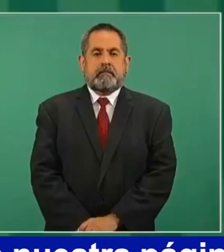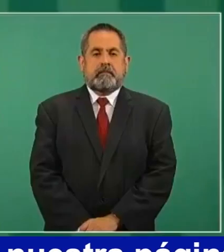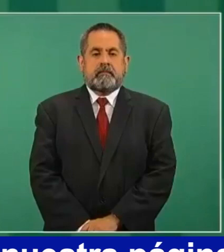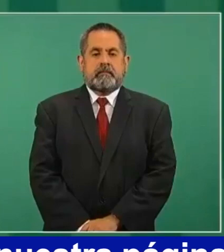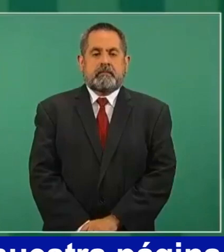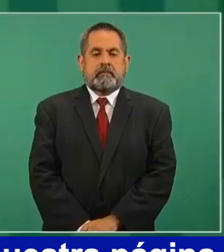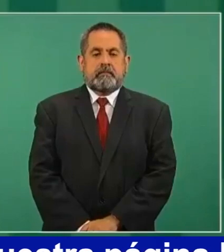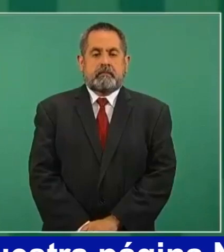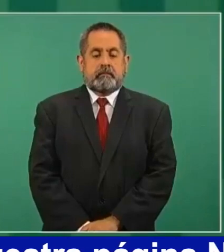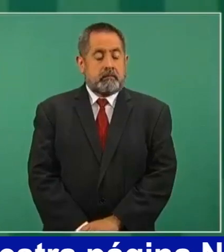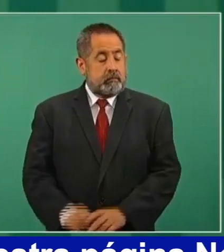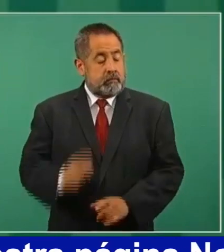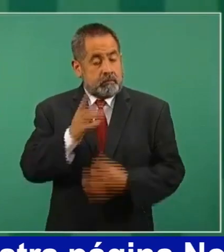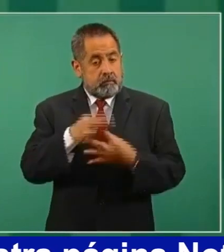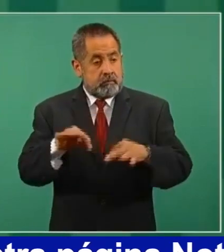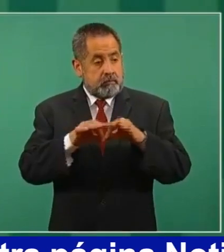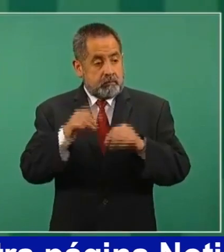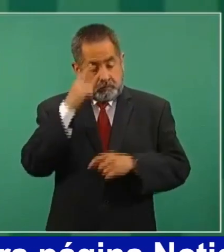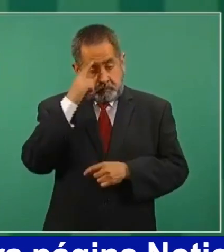jugar